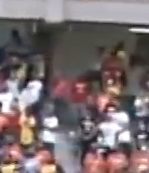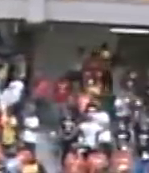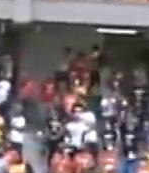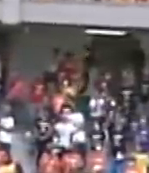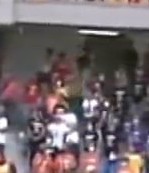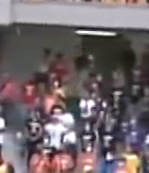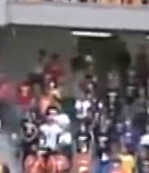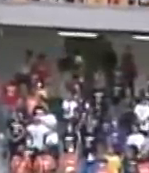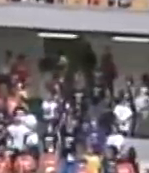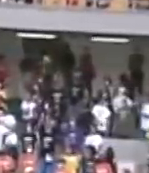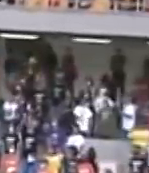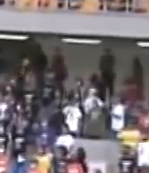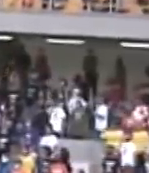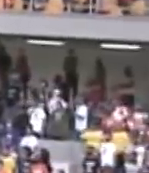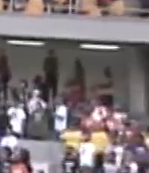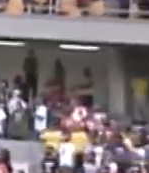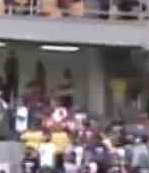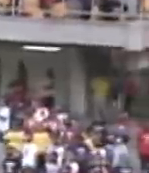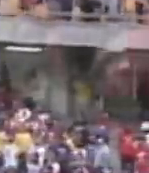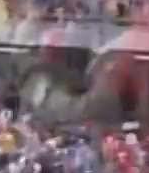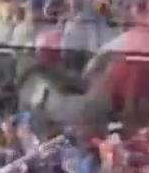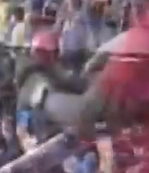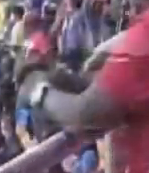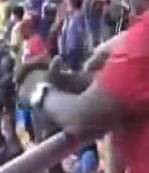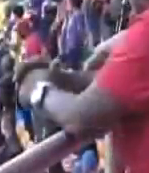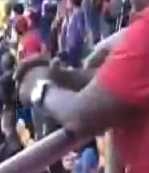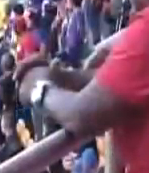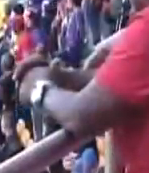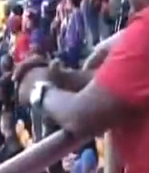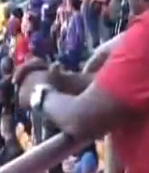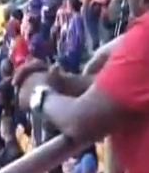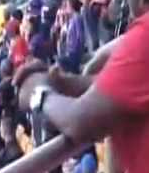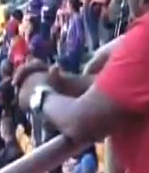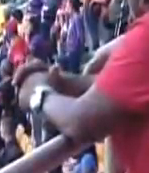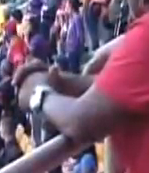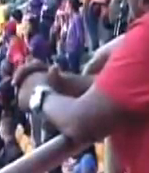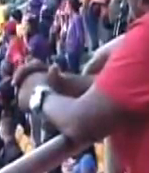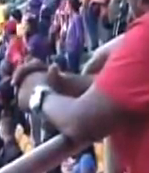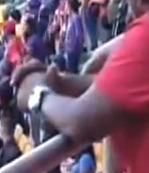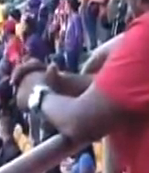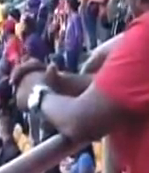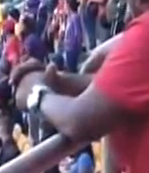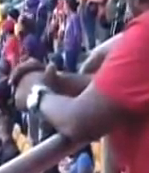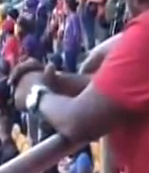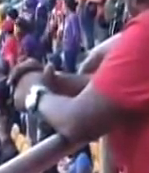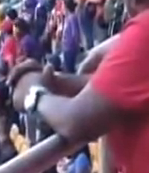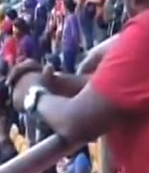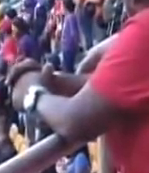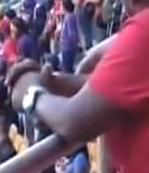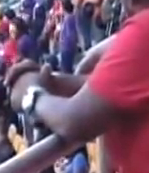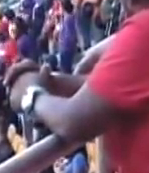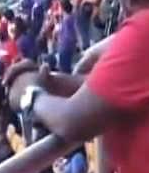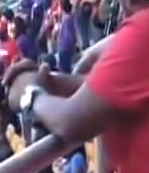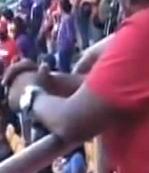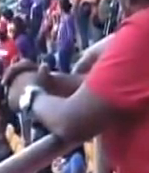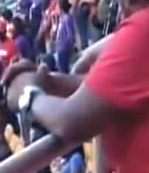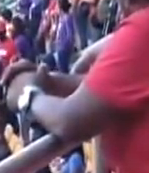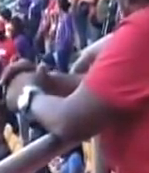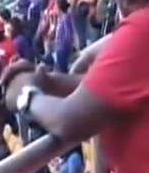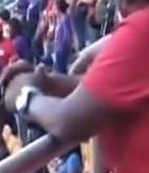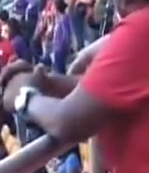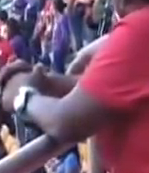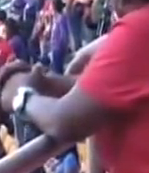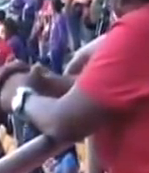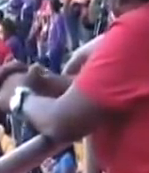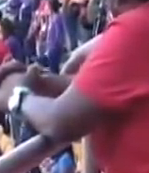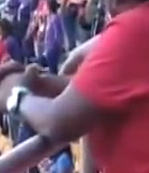forma coordinada con el gobierno regional en un ejercicio de democracia directa como nunca